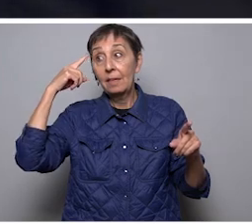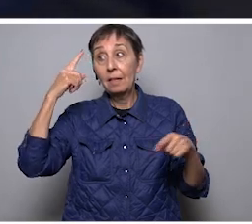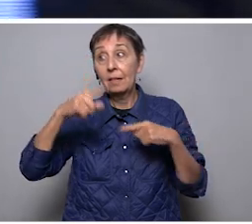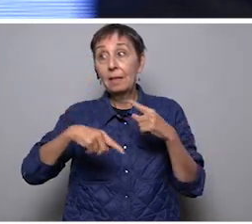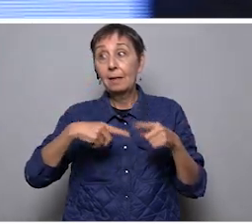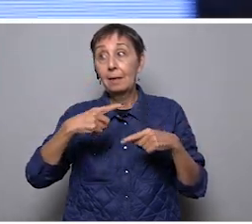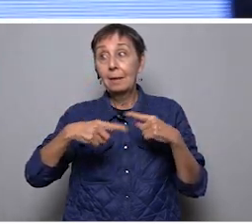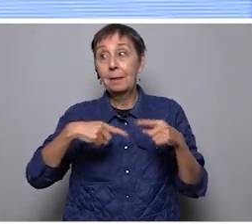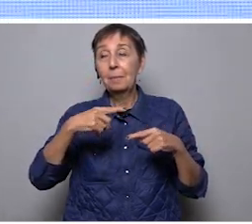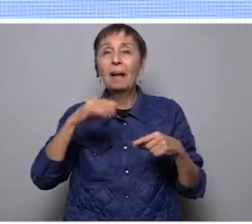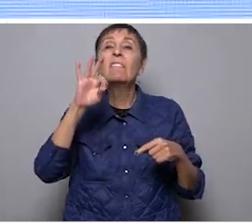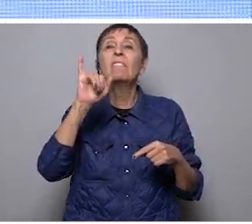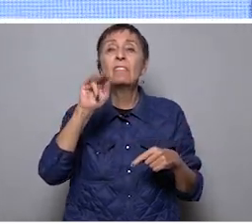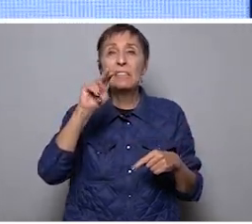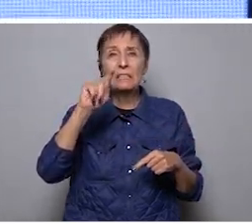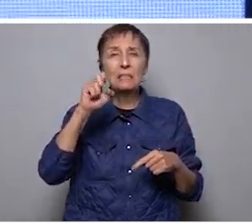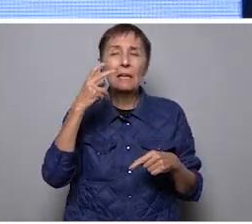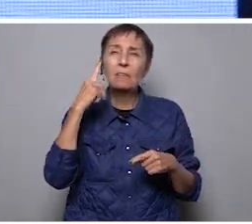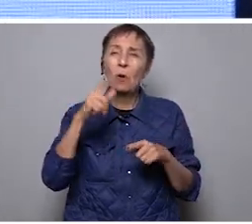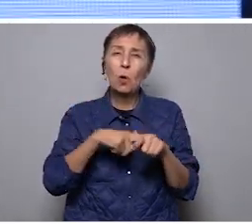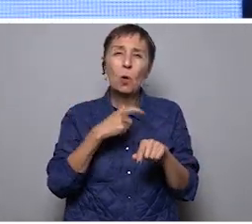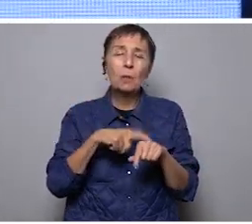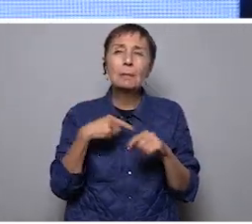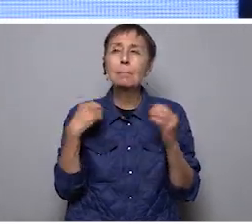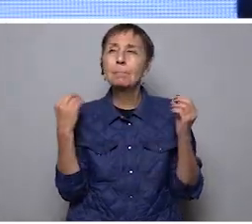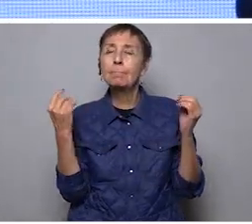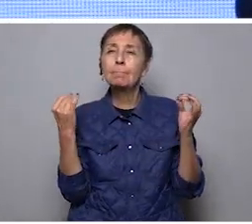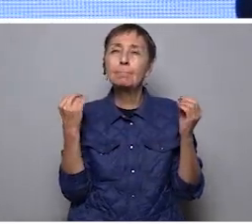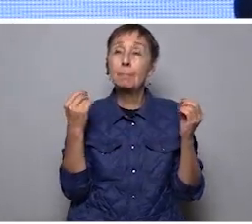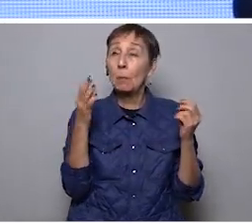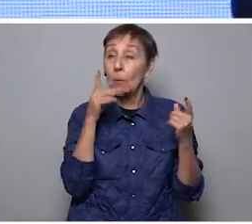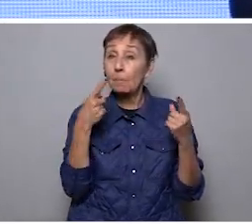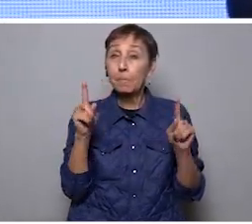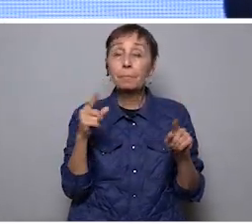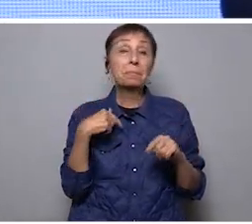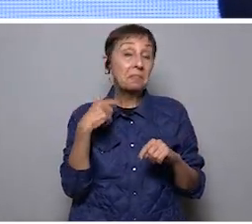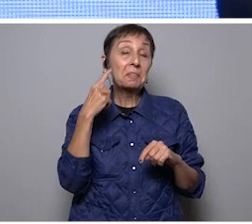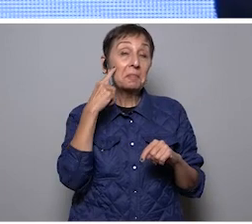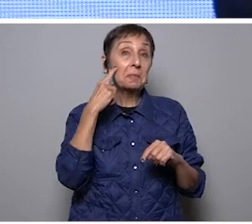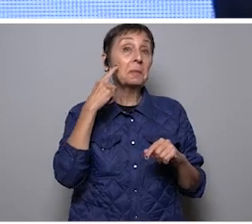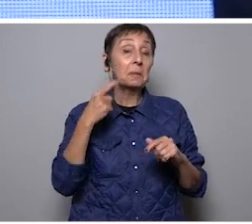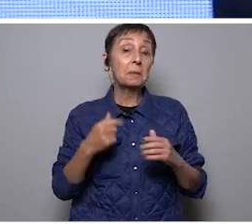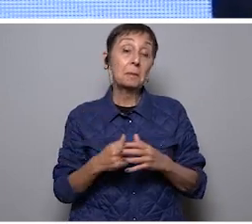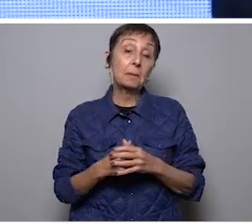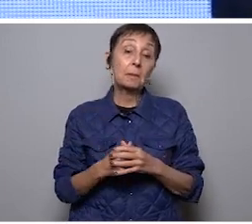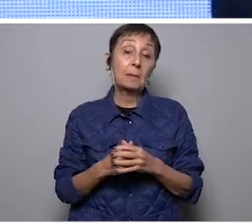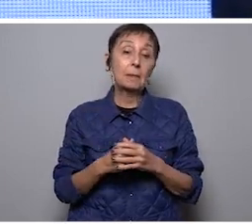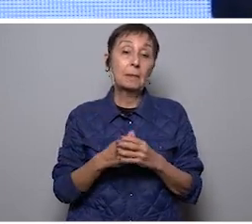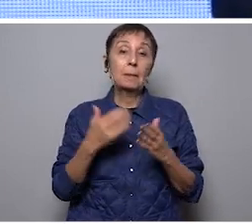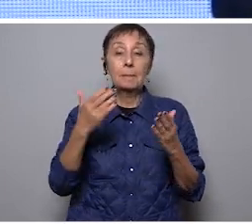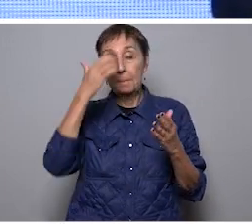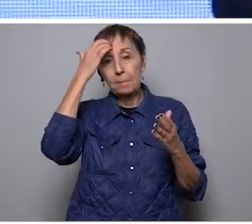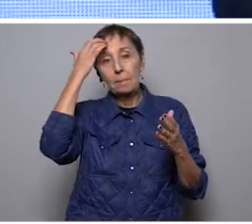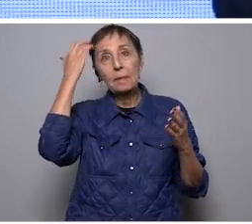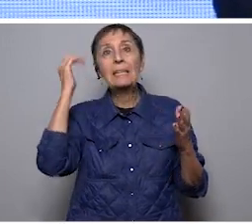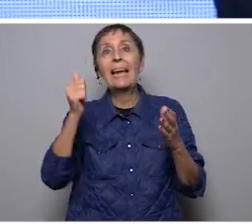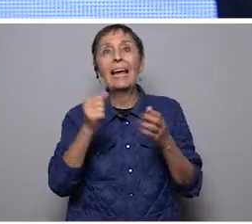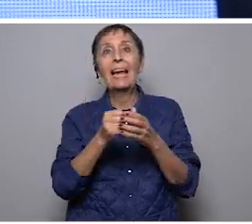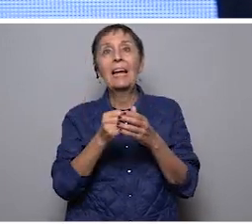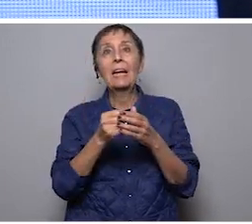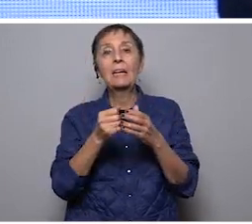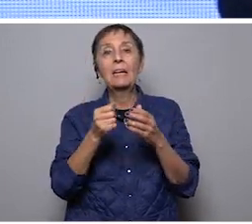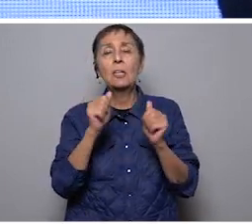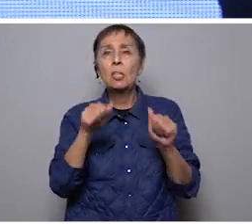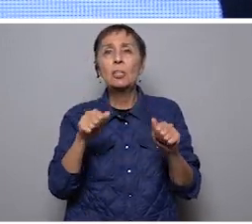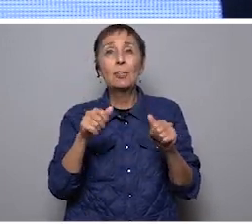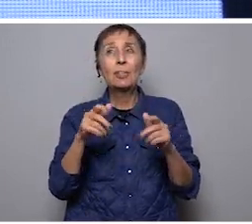tiempo y sí pensé que que podían ell masificar y y superarnos pero lo que